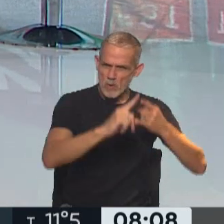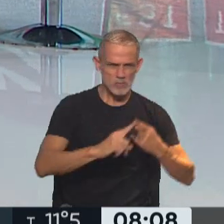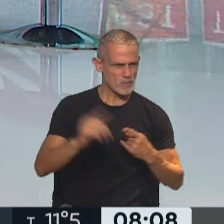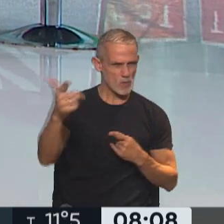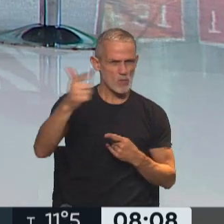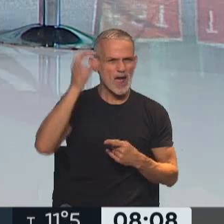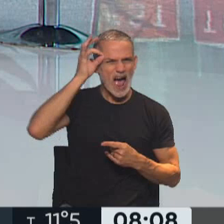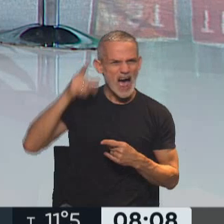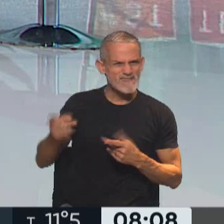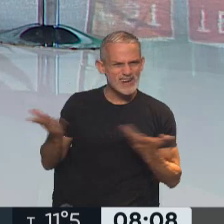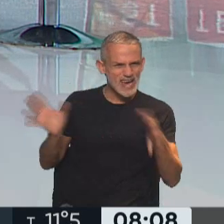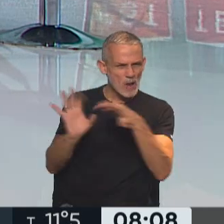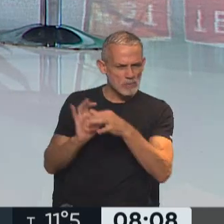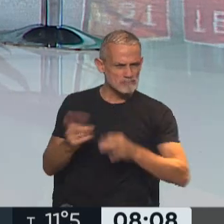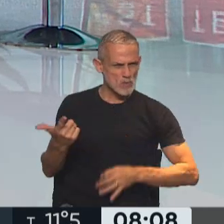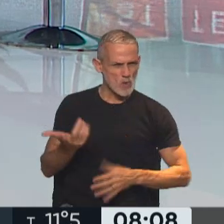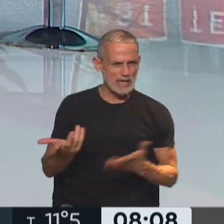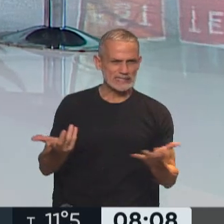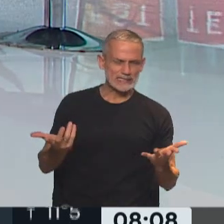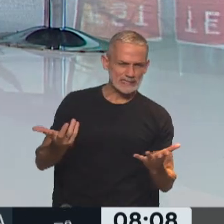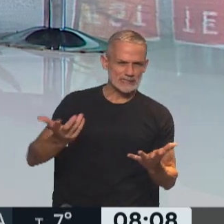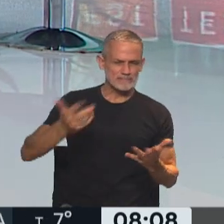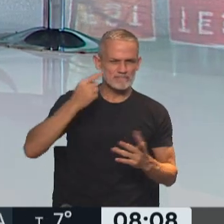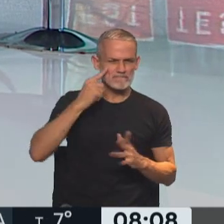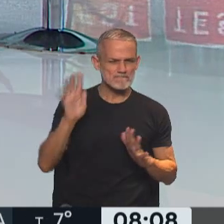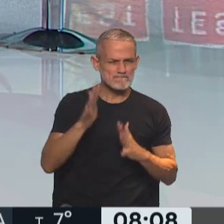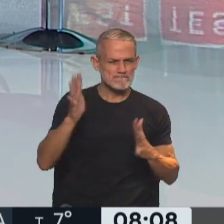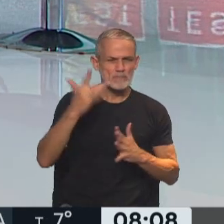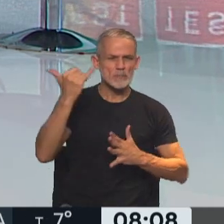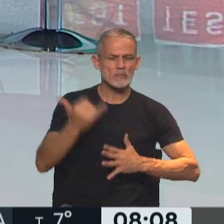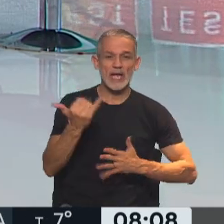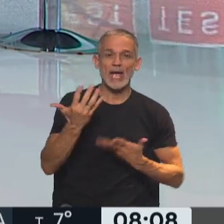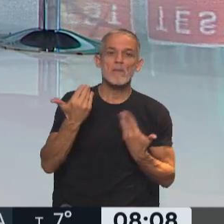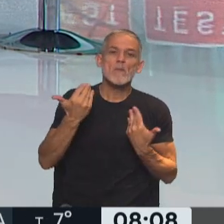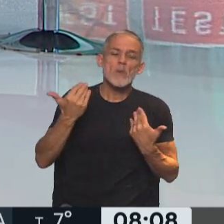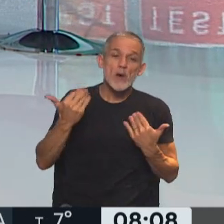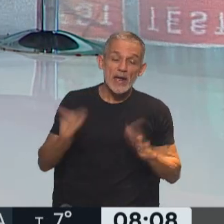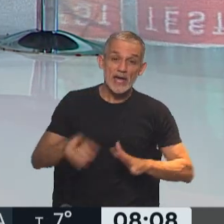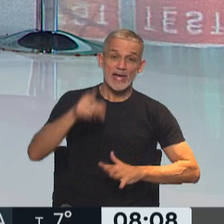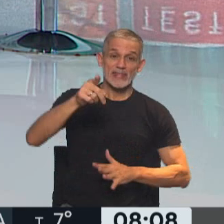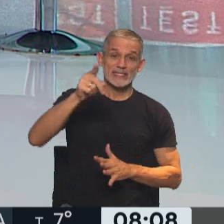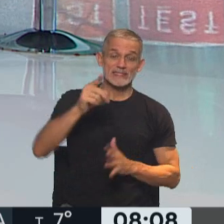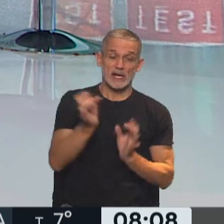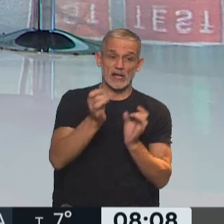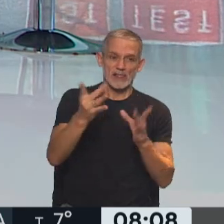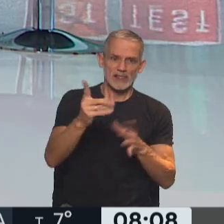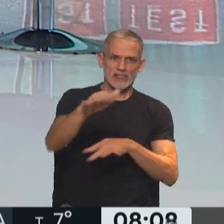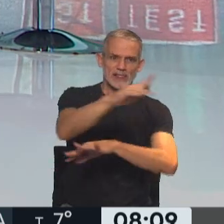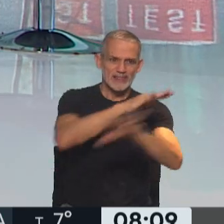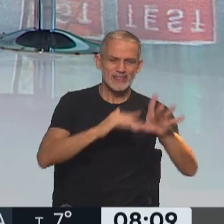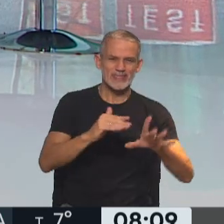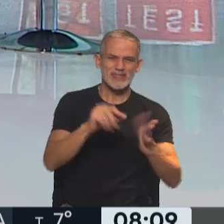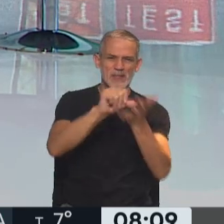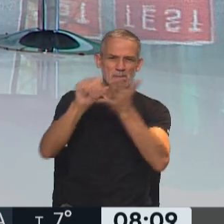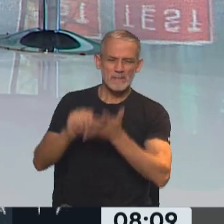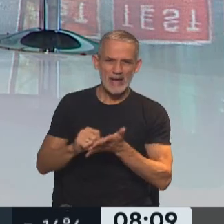claro, con África, y esto lleva a la sospecha de que hubiera o de que pudiera haber transmisión comunitaria en algunos de